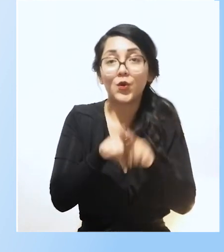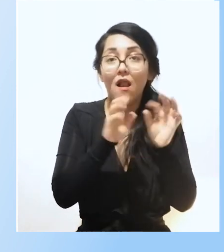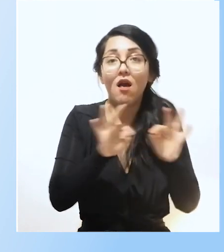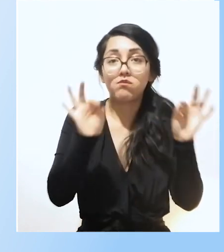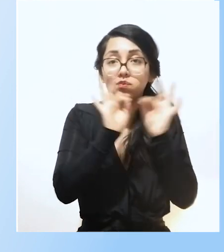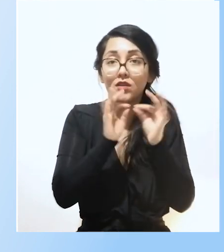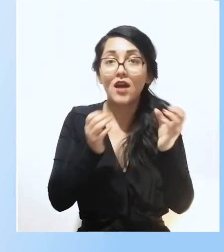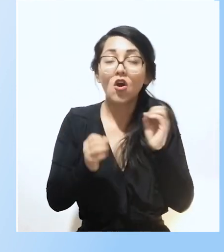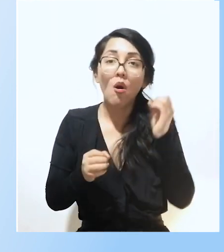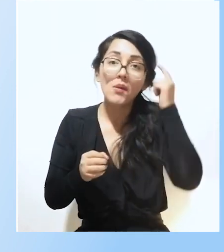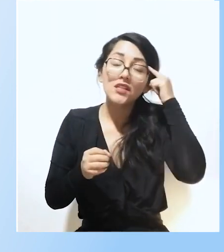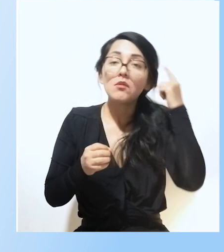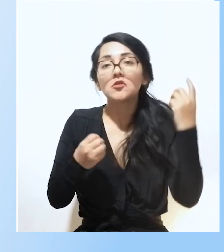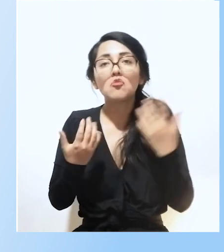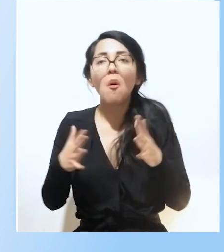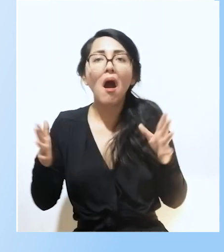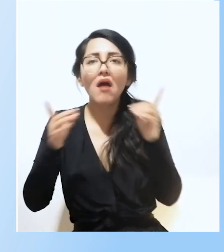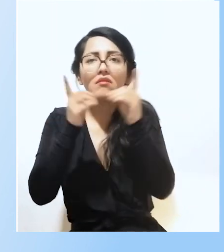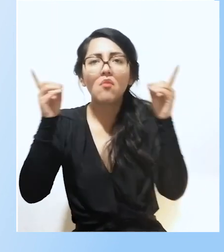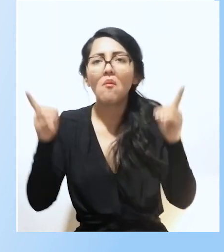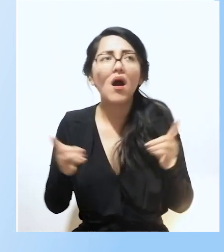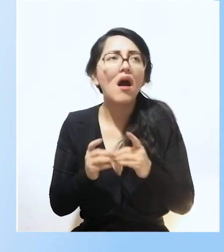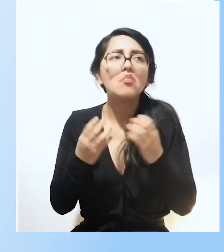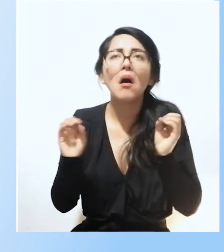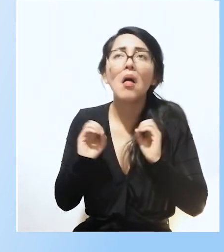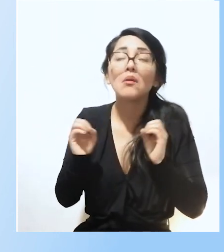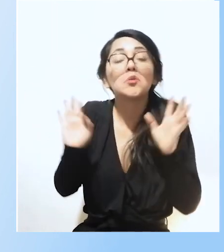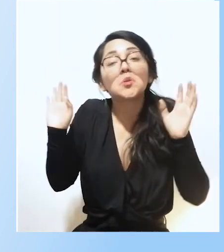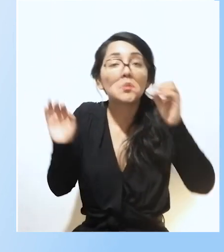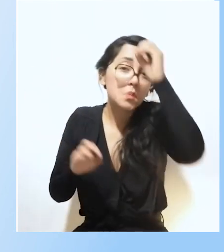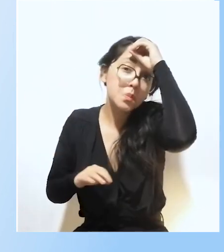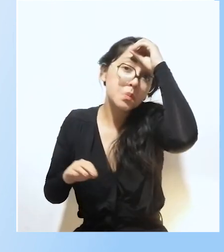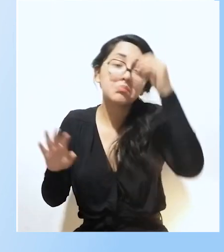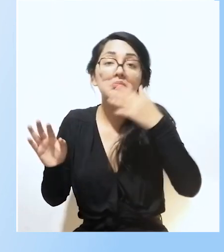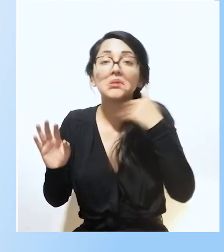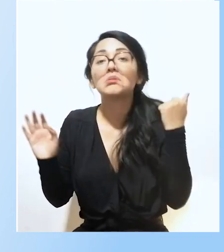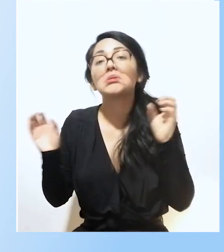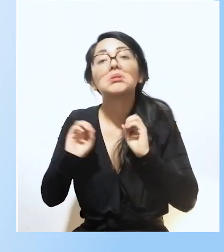que como no accedemos a una formación específica por X razones, no vamos a